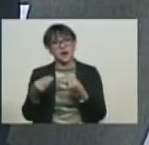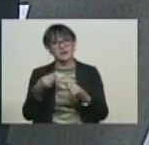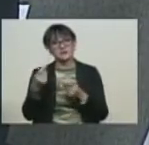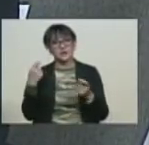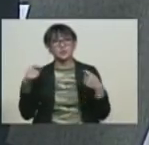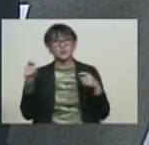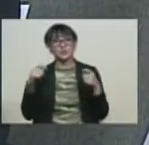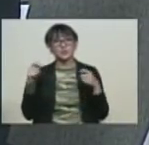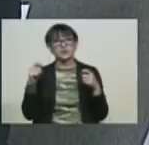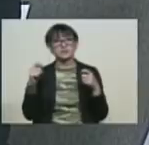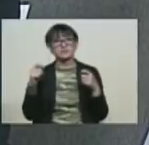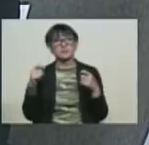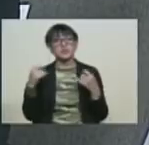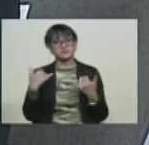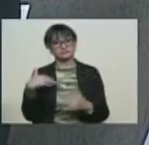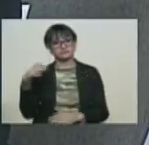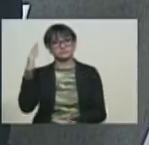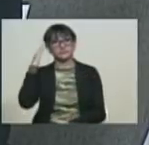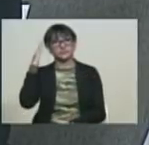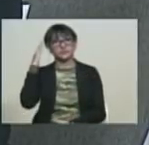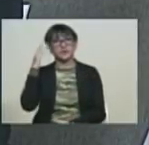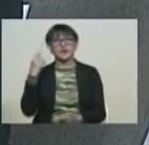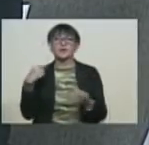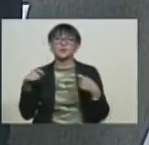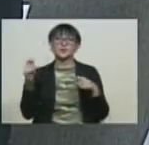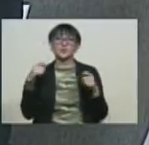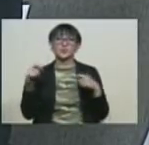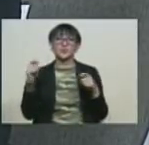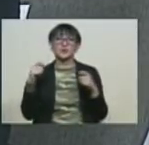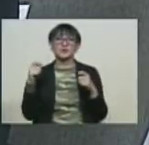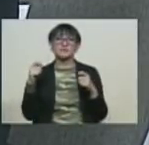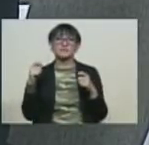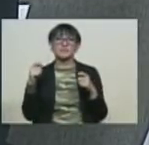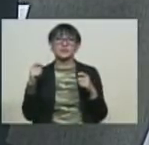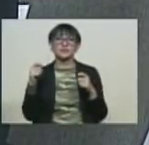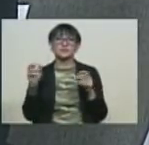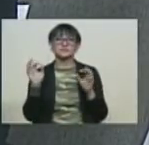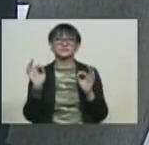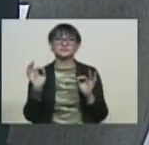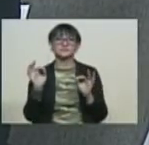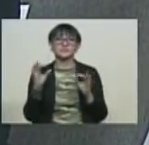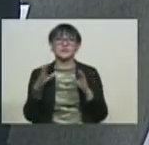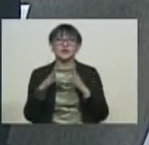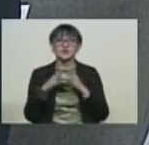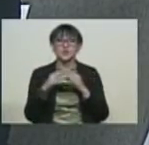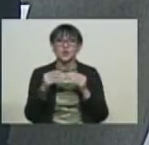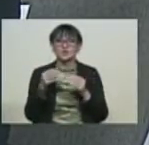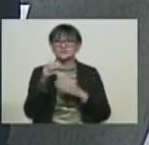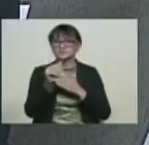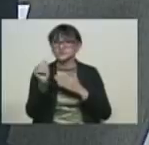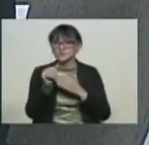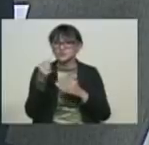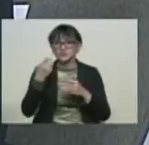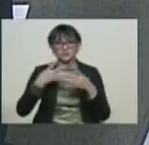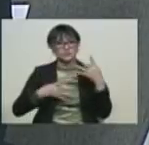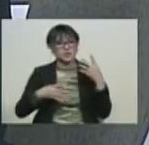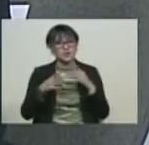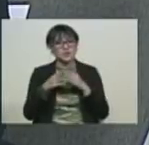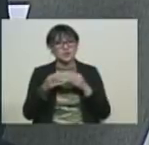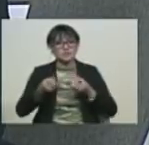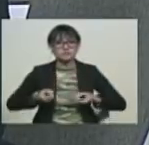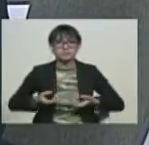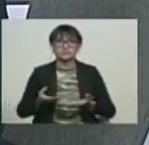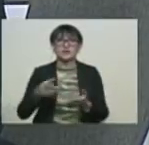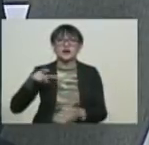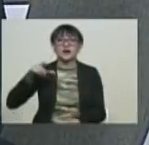turismo, nosotros estamos convencidos de que el turismo va a traer todas esas divisas y todos esos recursos